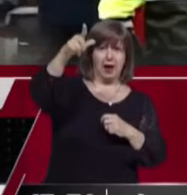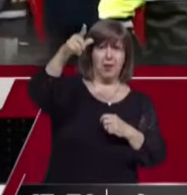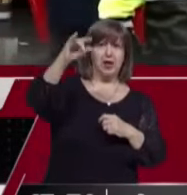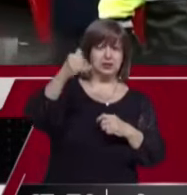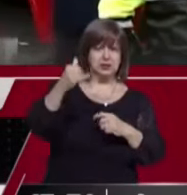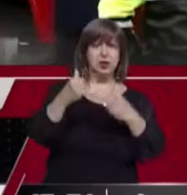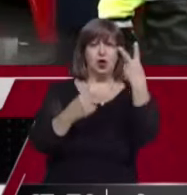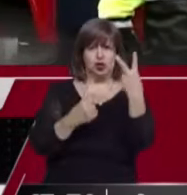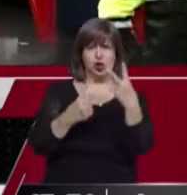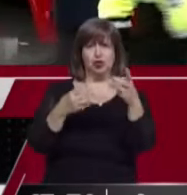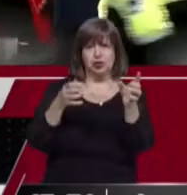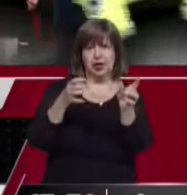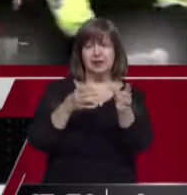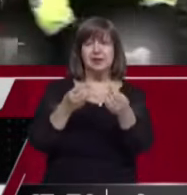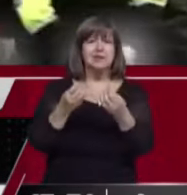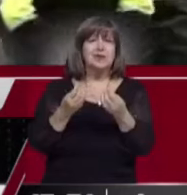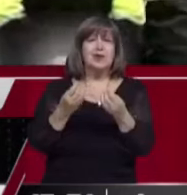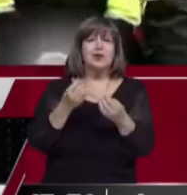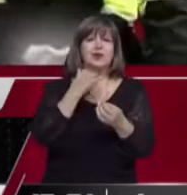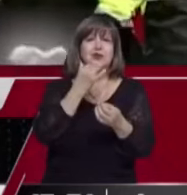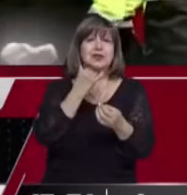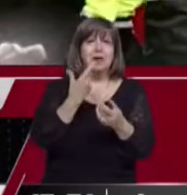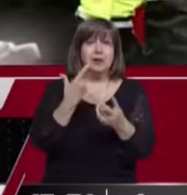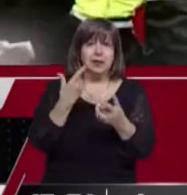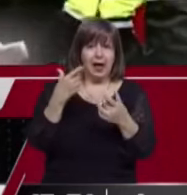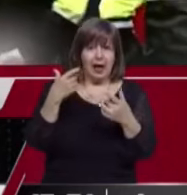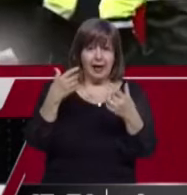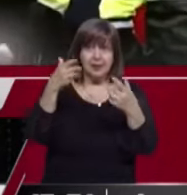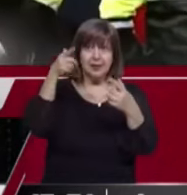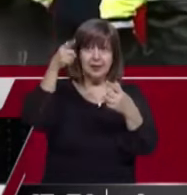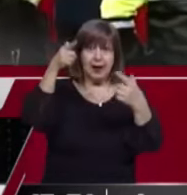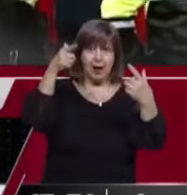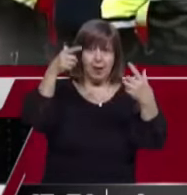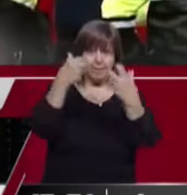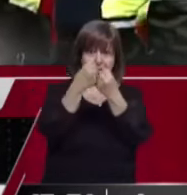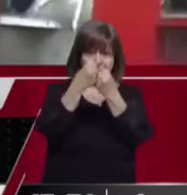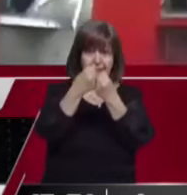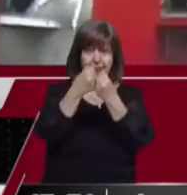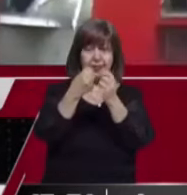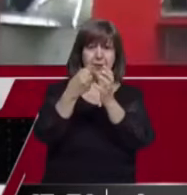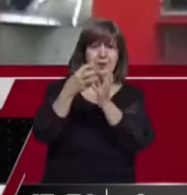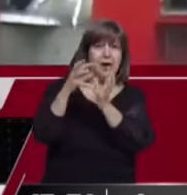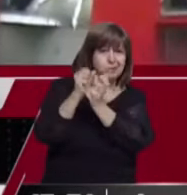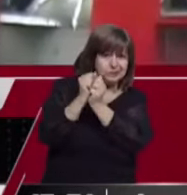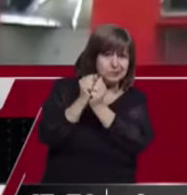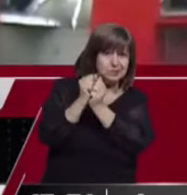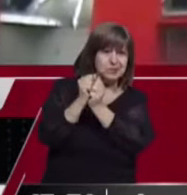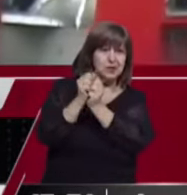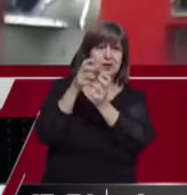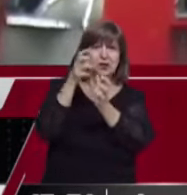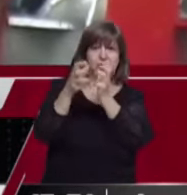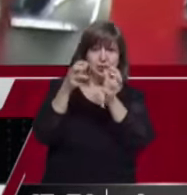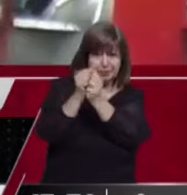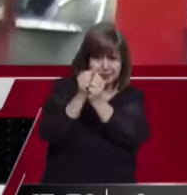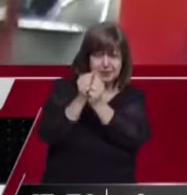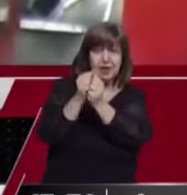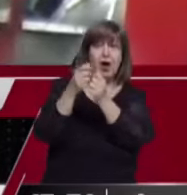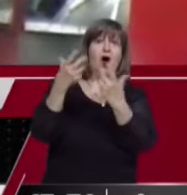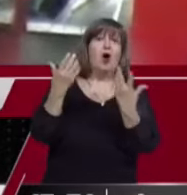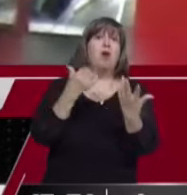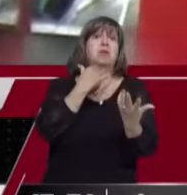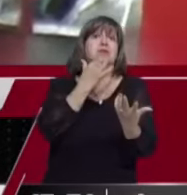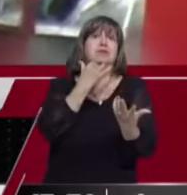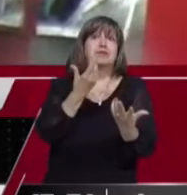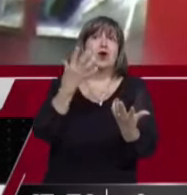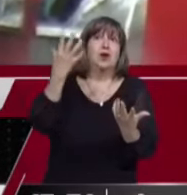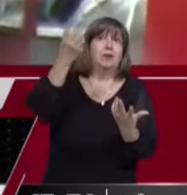delante lo que no se sabe todavía si se pudo rescatar alguna imagen de esas cámaras seguramente Será algo que conoceremos